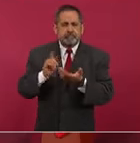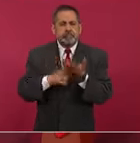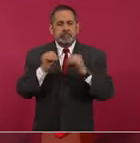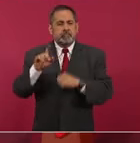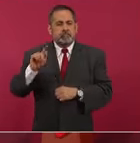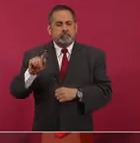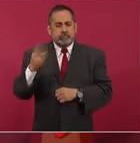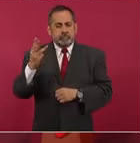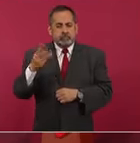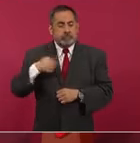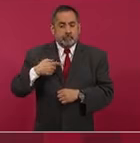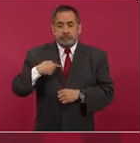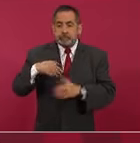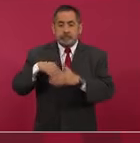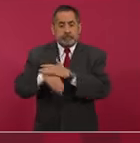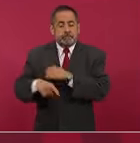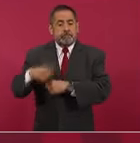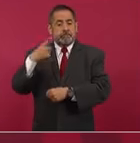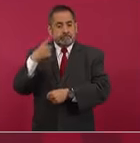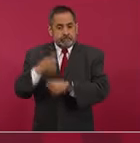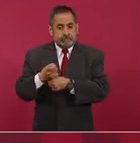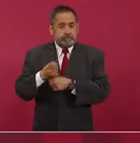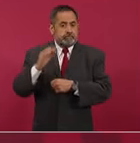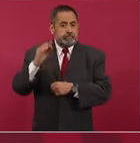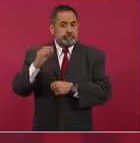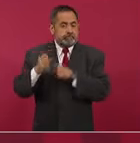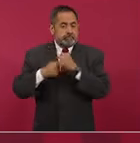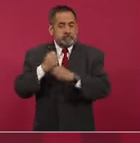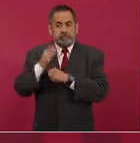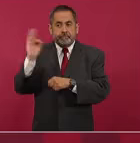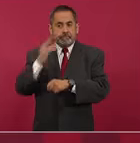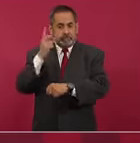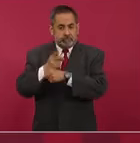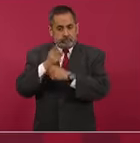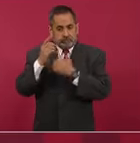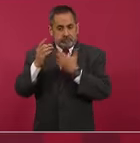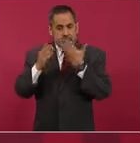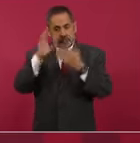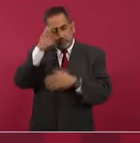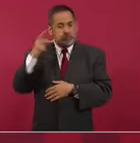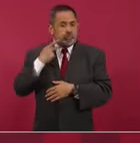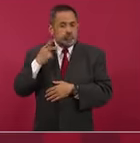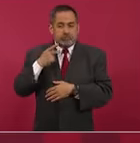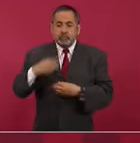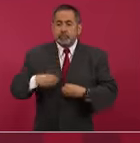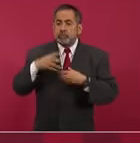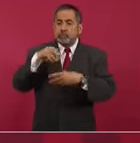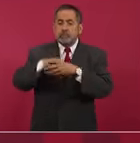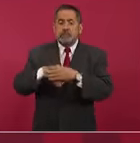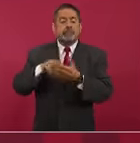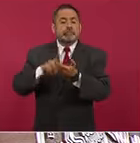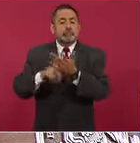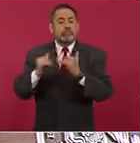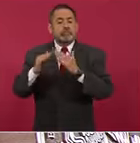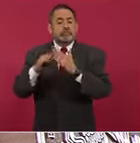1973, estaba en primer año en la Facultad de Ciencia Política y vivía yo en la casa del estudiante